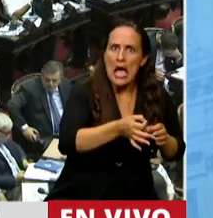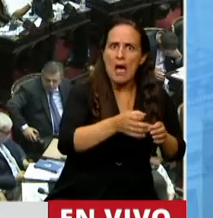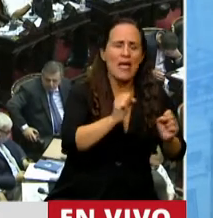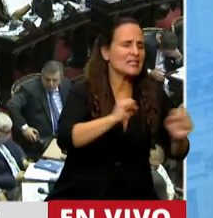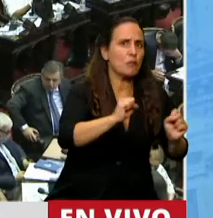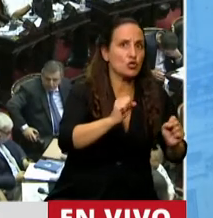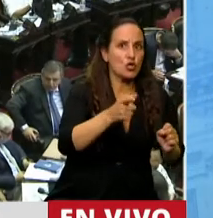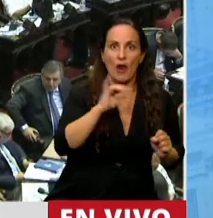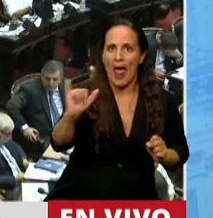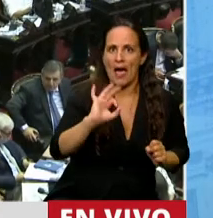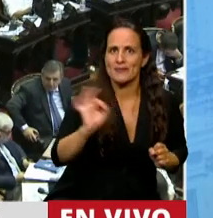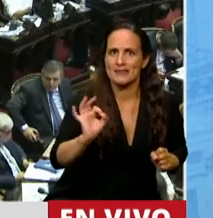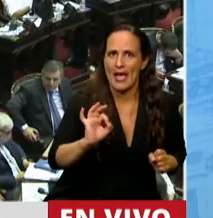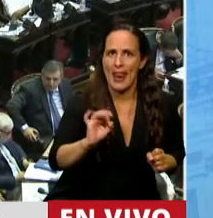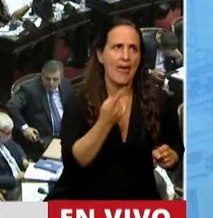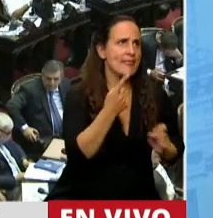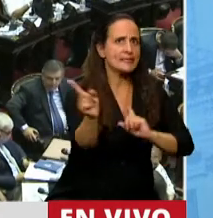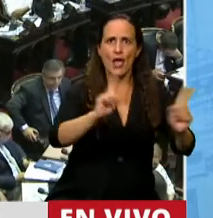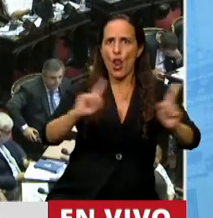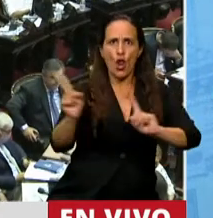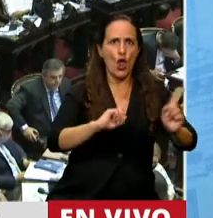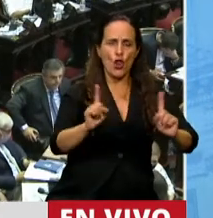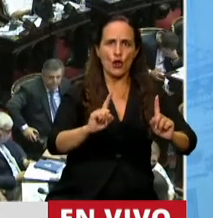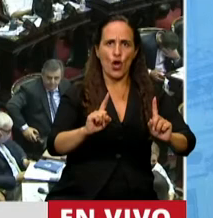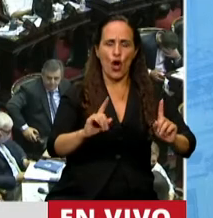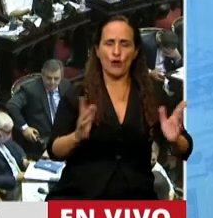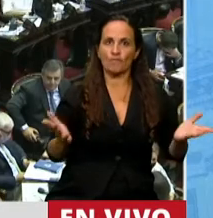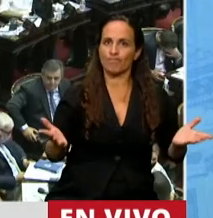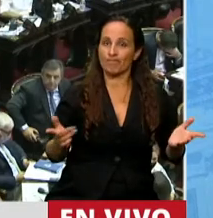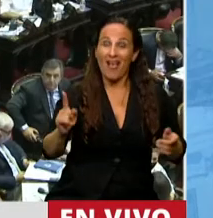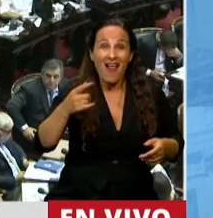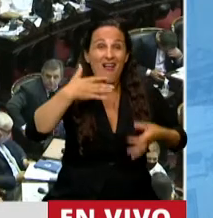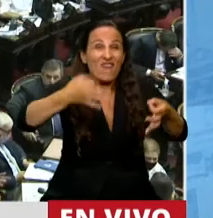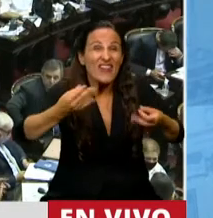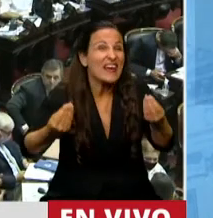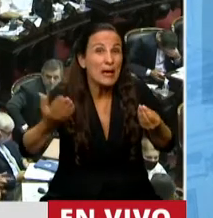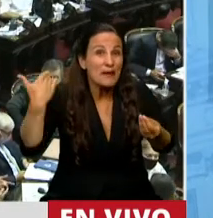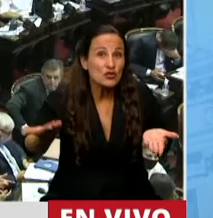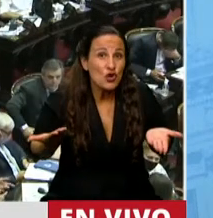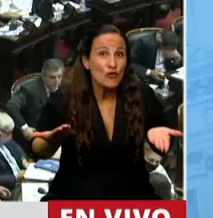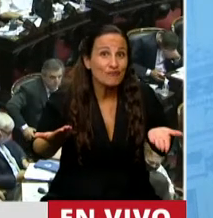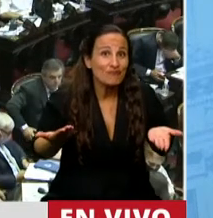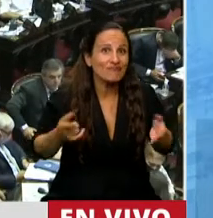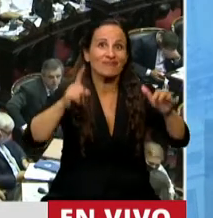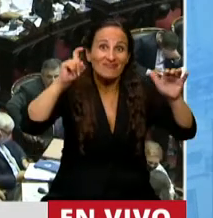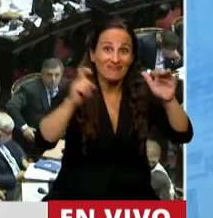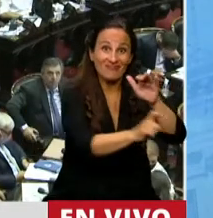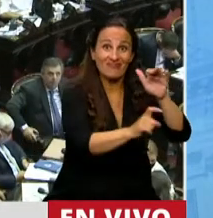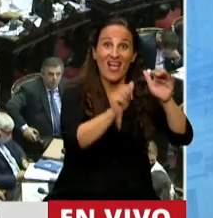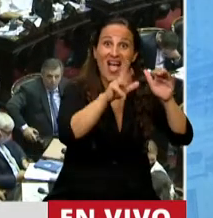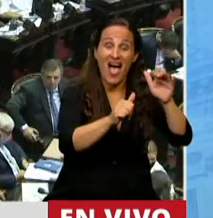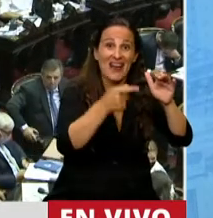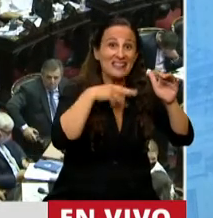y la pura verdad de lo que ocurrió es que lara sanjuán fue lanzado sin las más mínimas